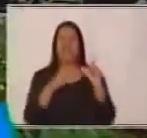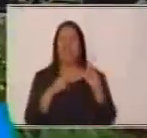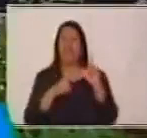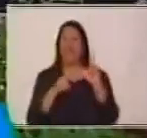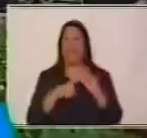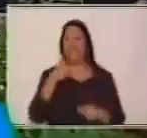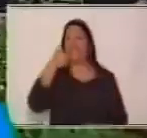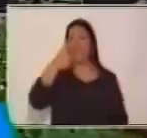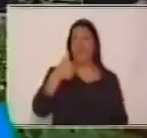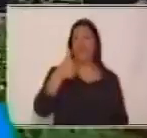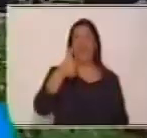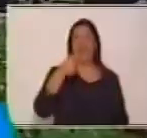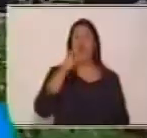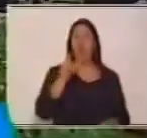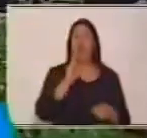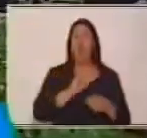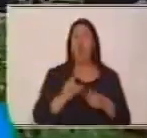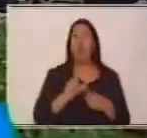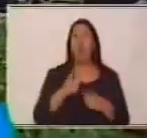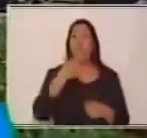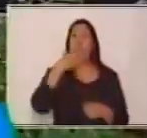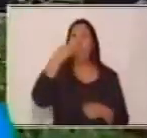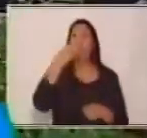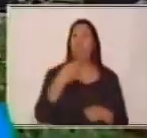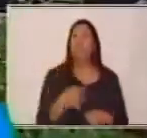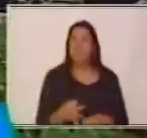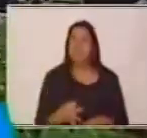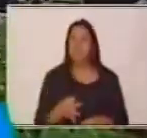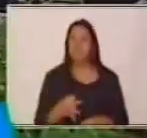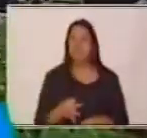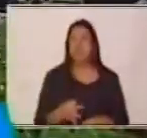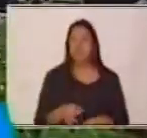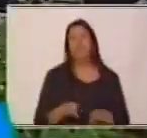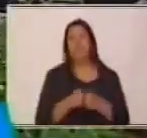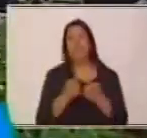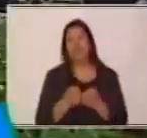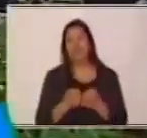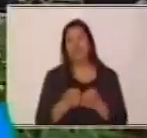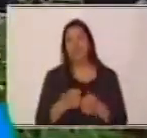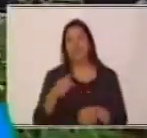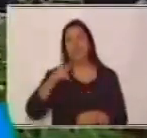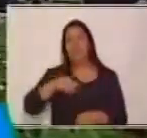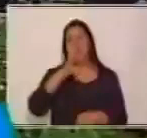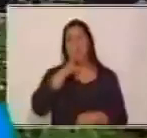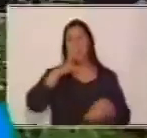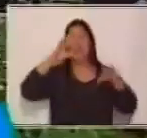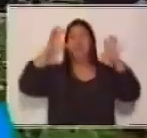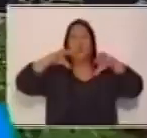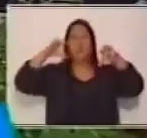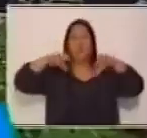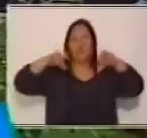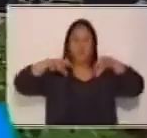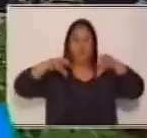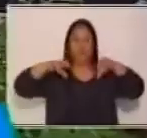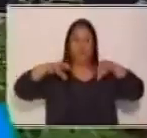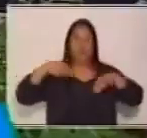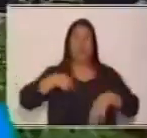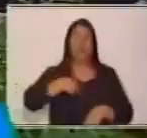cual se refiere realmente. Entonces acá estaríamos hablando de la lluvia, que es el elemento que nosotros hablamos